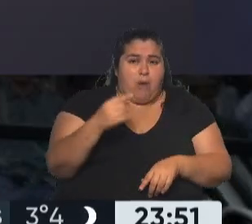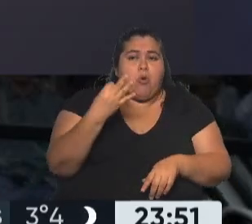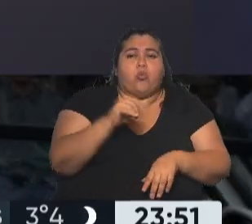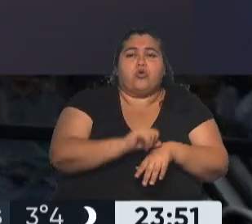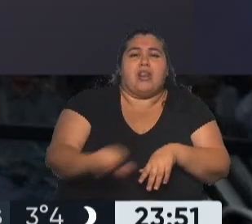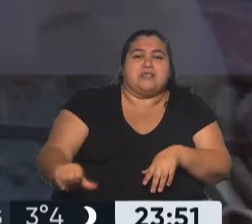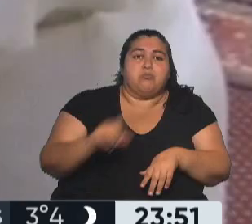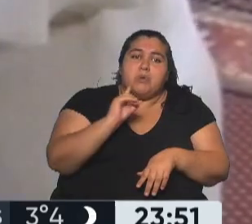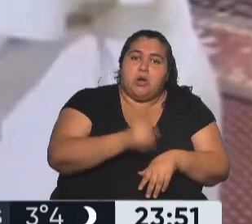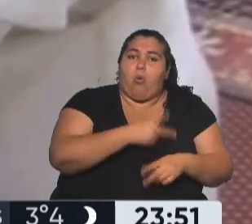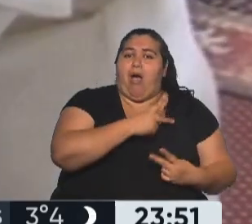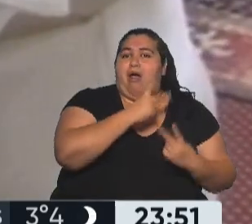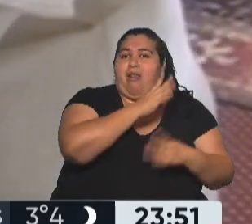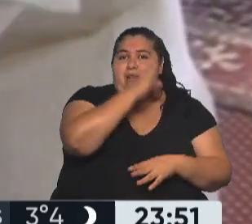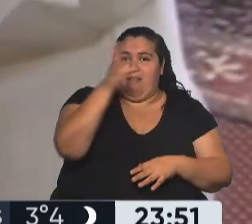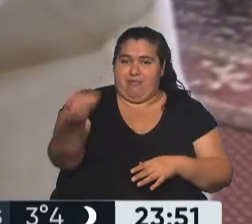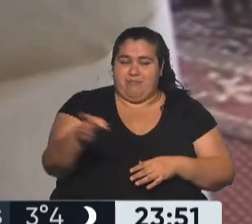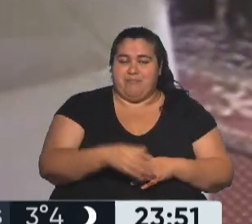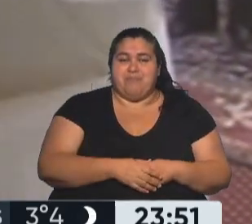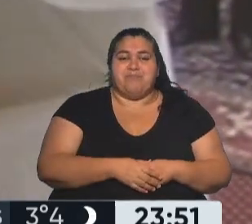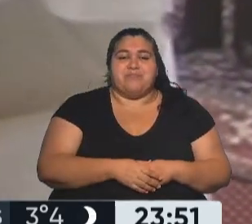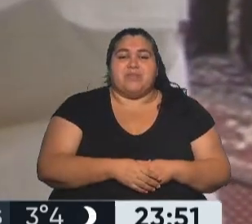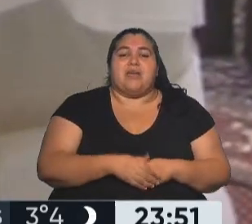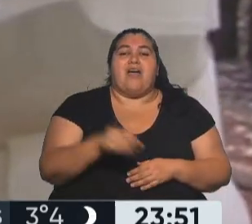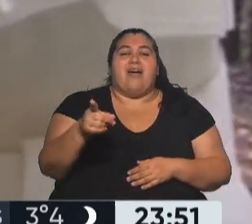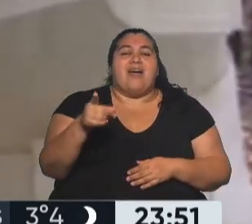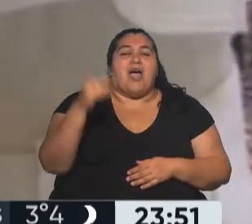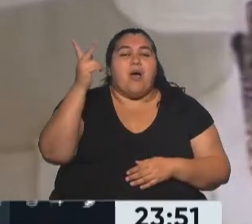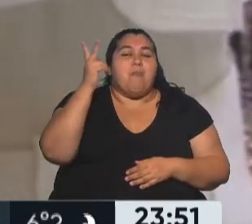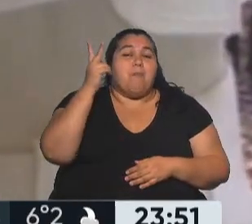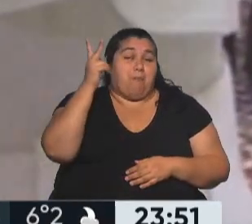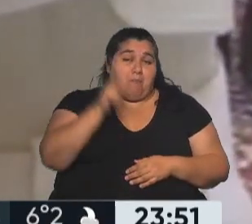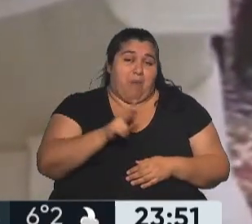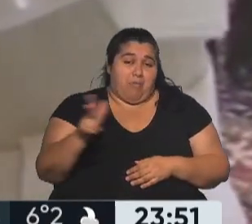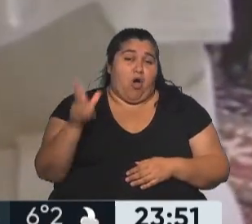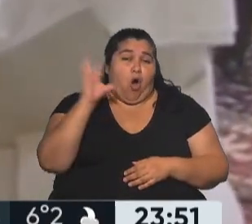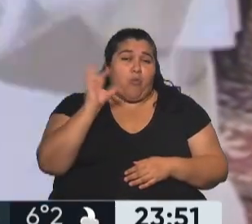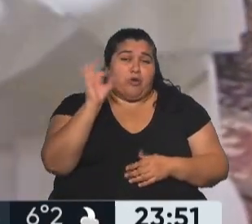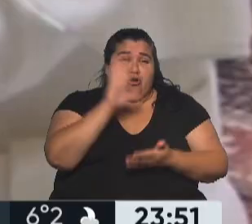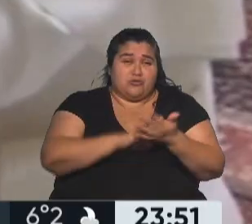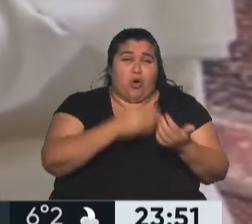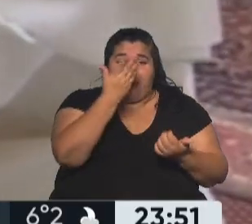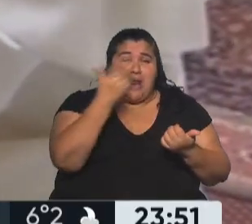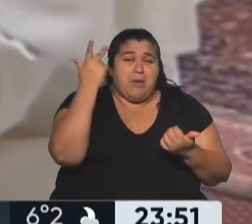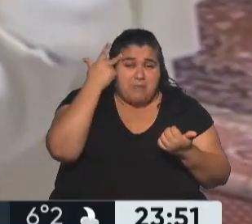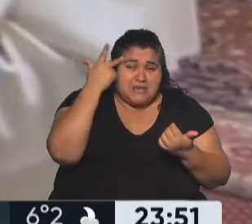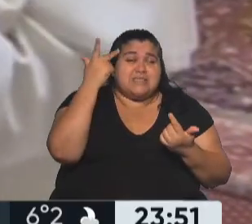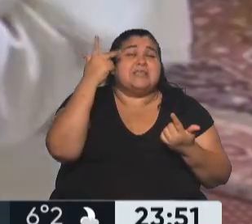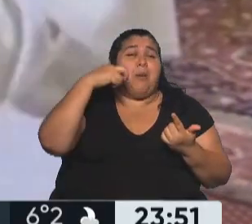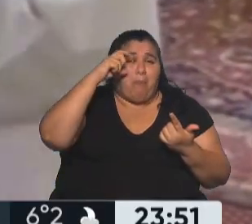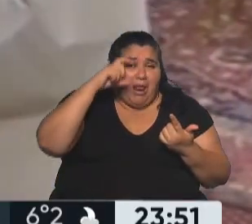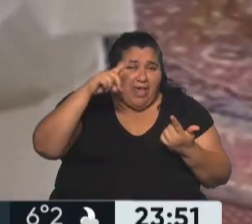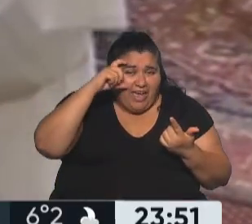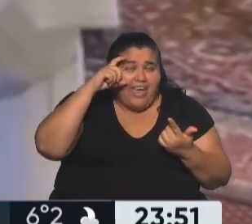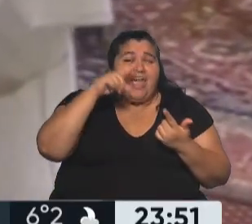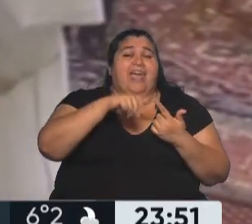pero viajó igual. Y había opinado el Papa sobre Messi, Maradona y Pelé. Sí, opinó, si querés escuchamos, pero ya te lo digo